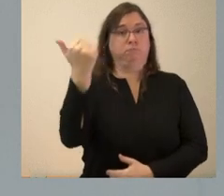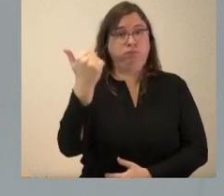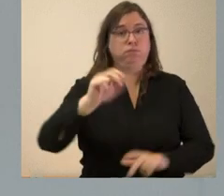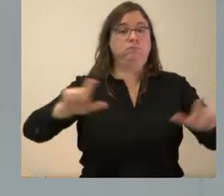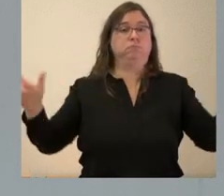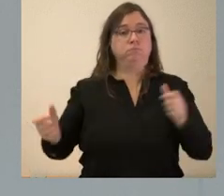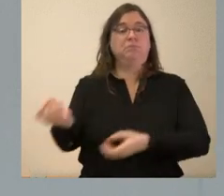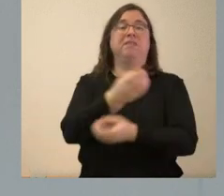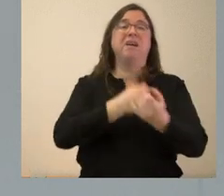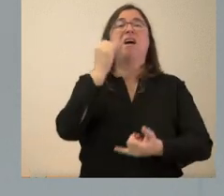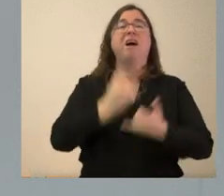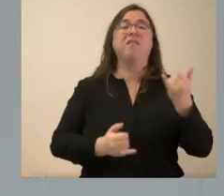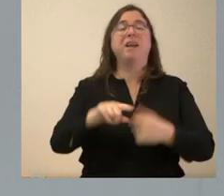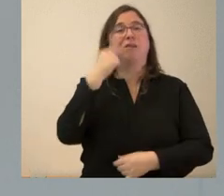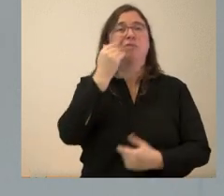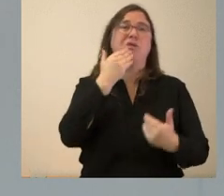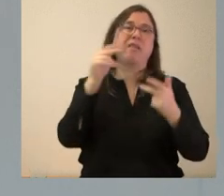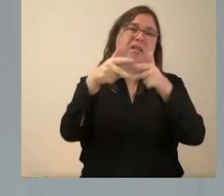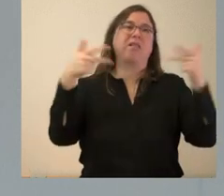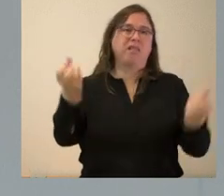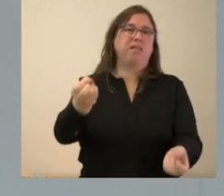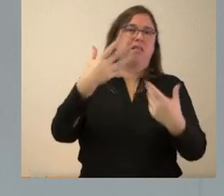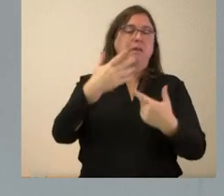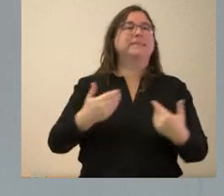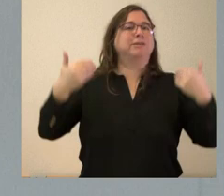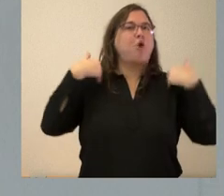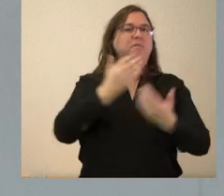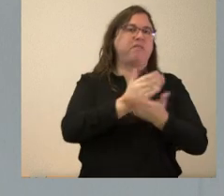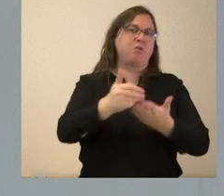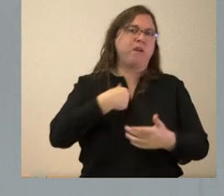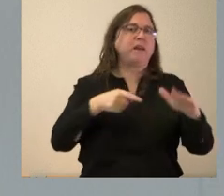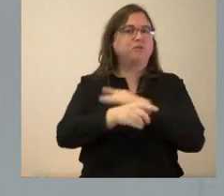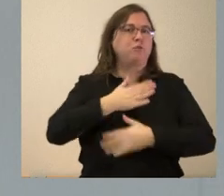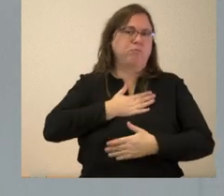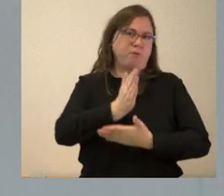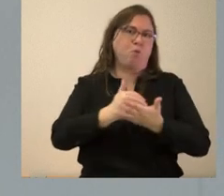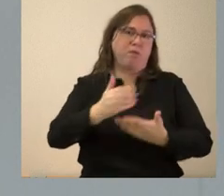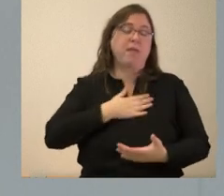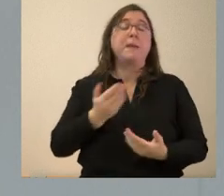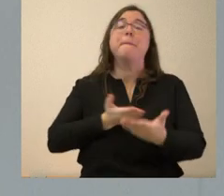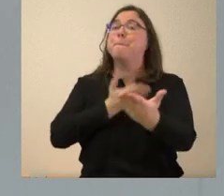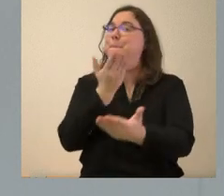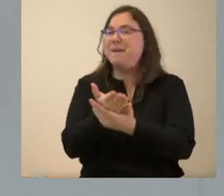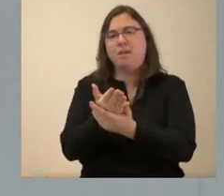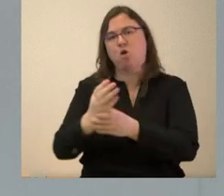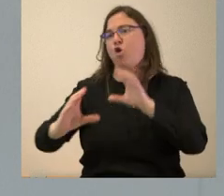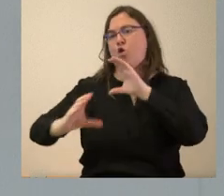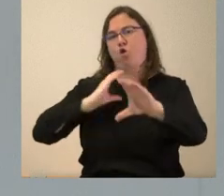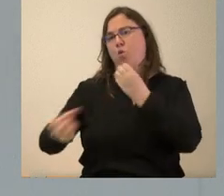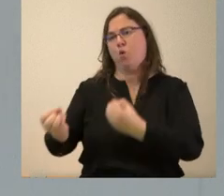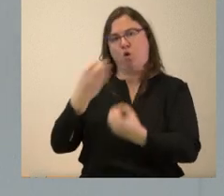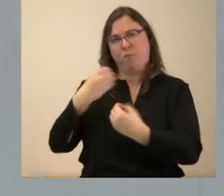nos entráramos por los medios de comunicación de cosas que afectan a competencias de comunidades autónomas de la gestión de las comunidades autónomas por tanto lo que pedimos es máximo nivel de coordinación